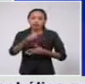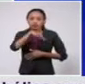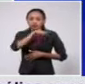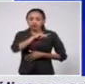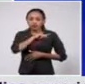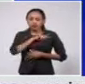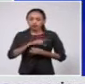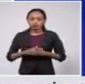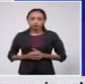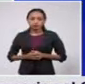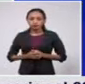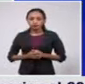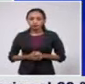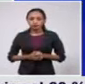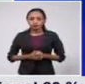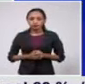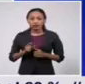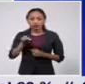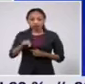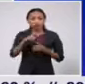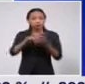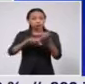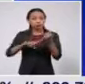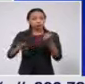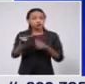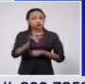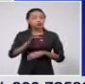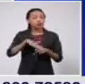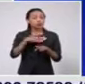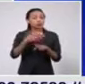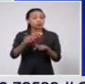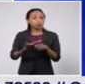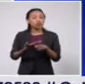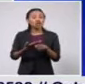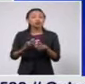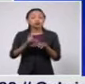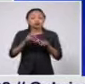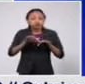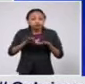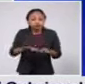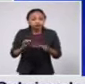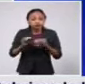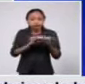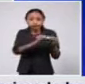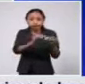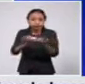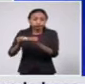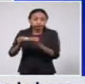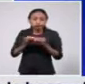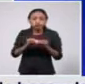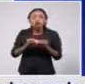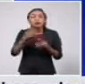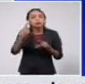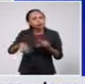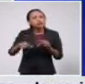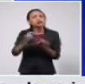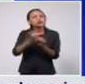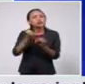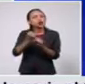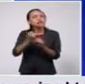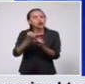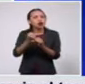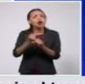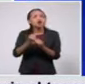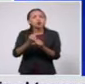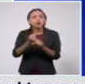todas formas, es una provincia que después de una elevada transmisión, las acciones han permitido ir